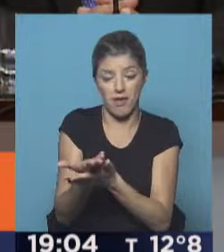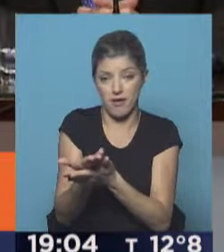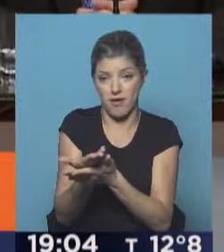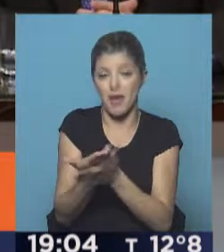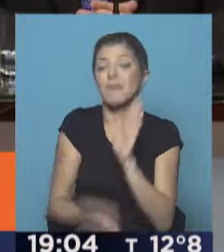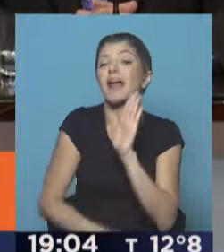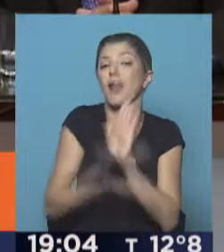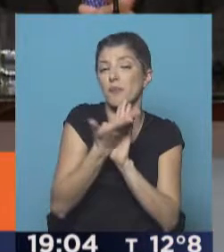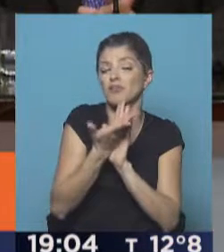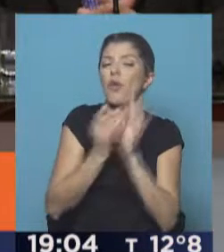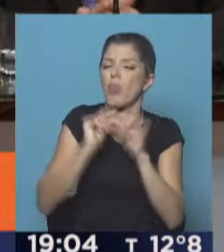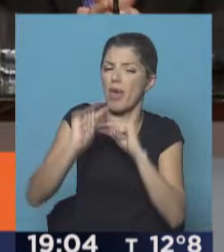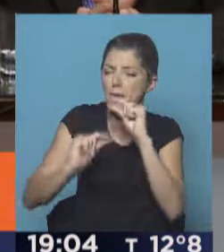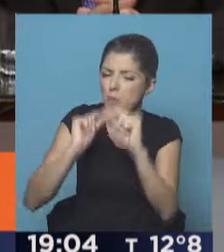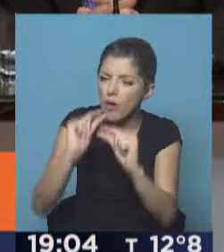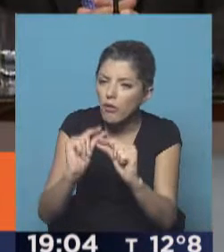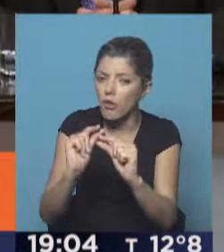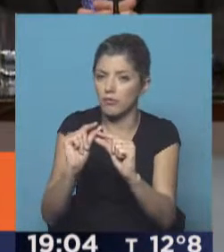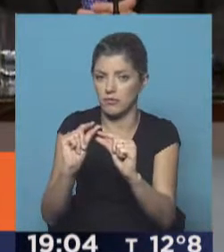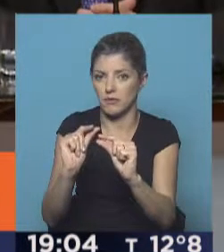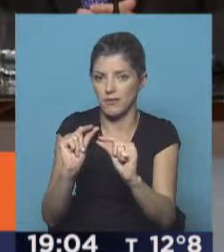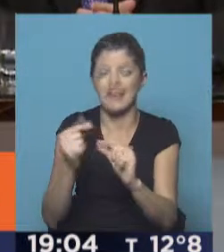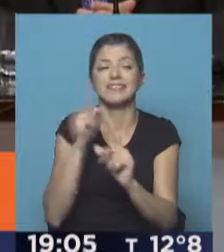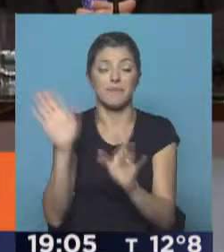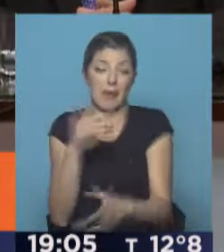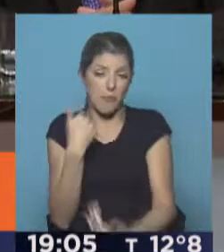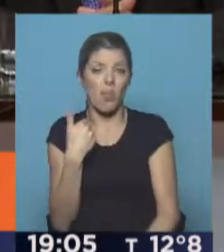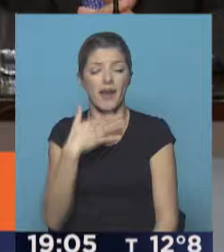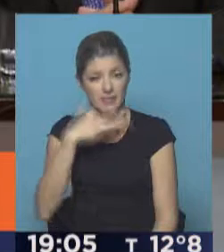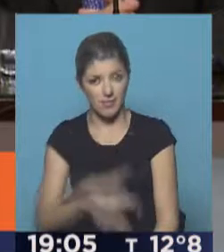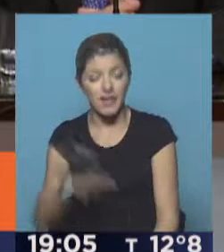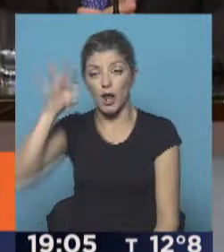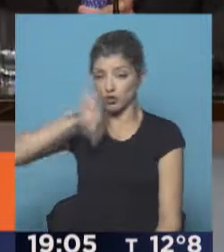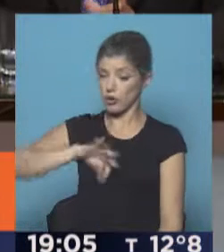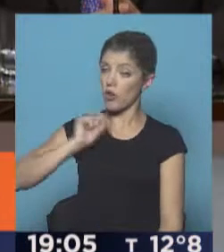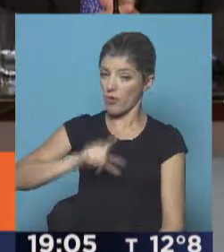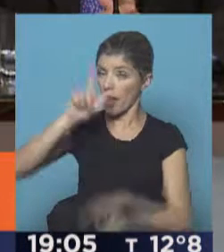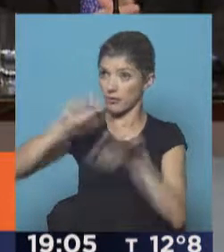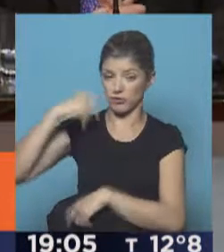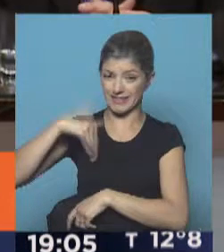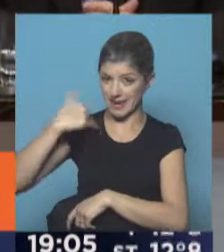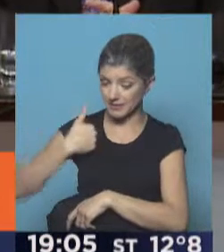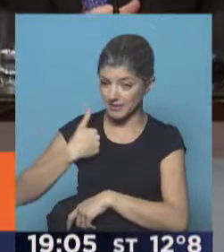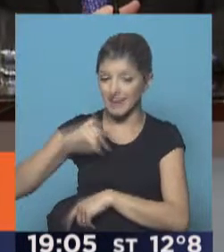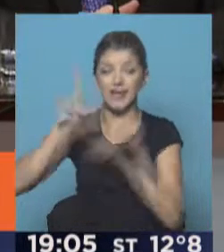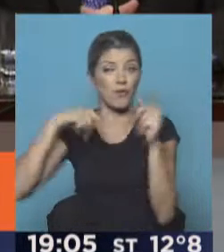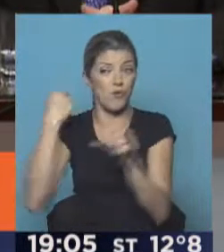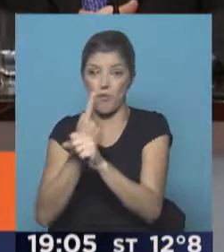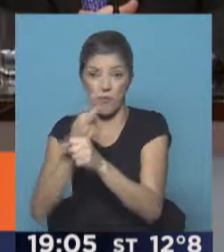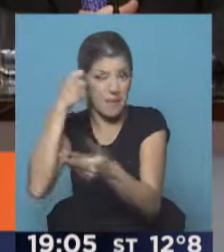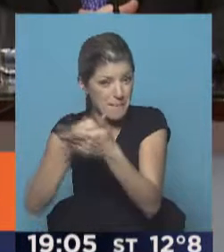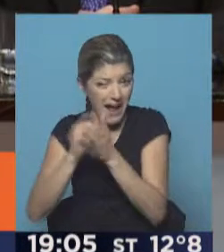más gradual, teniendo en cuenta el nivel salarial medio de la Argentina. Muchos aducen que no pueden pagar importes tan